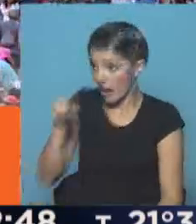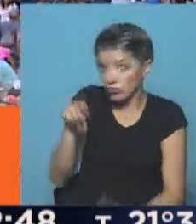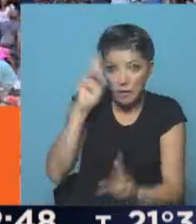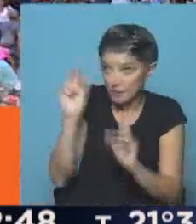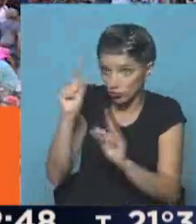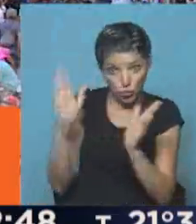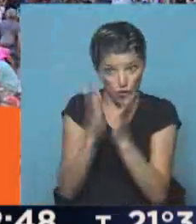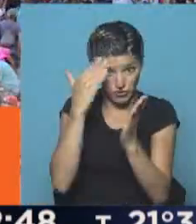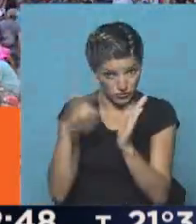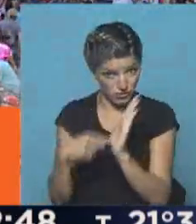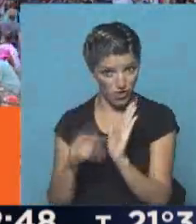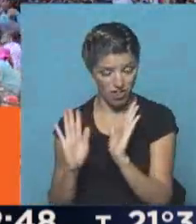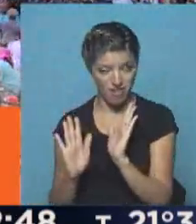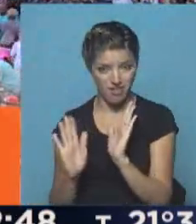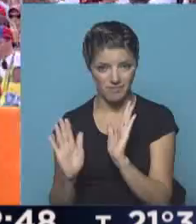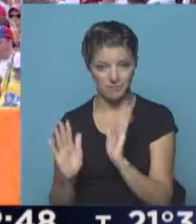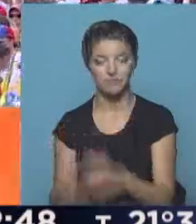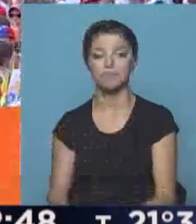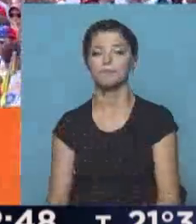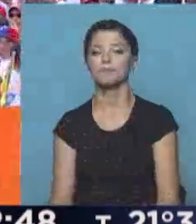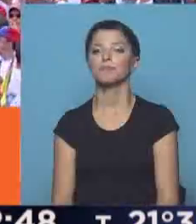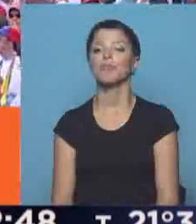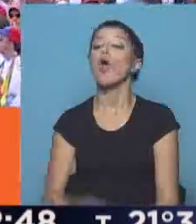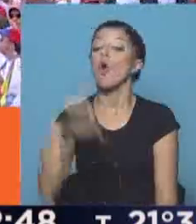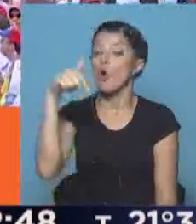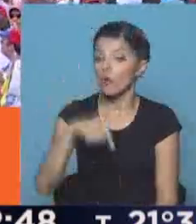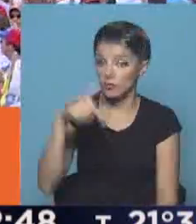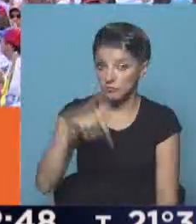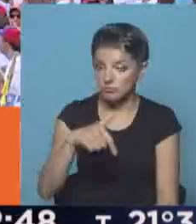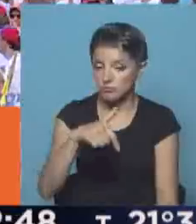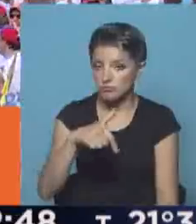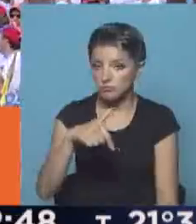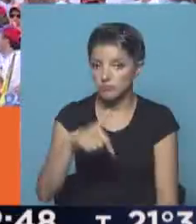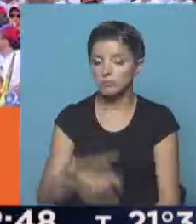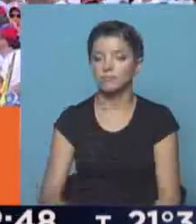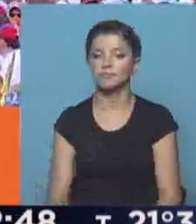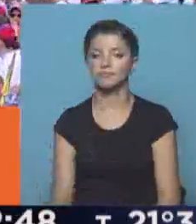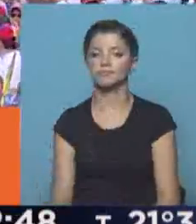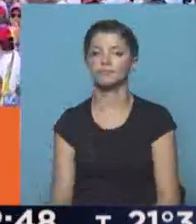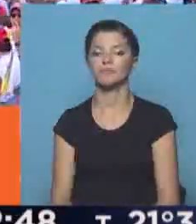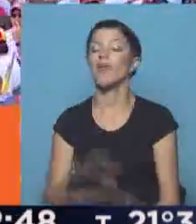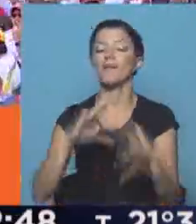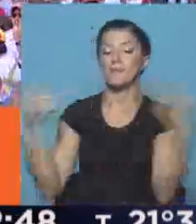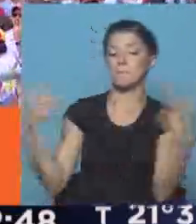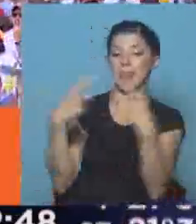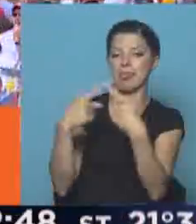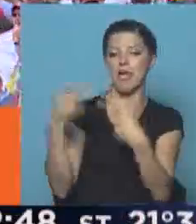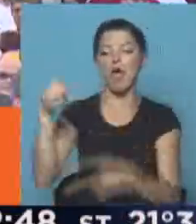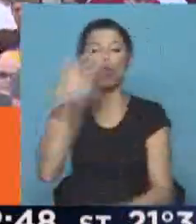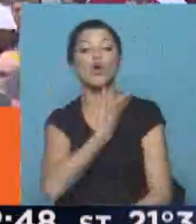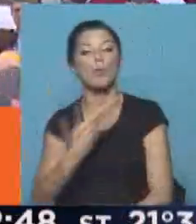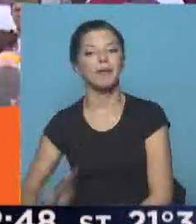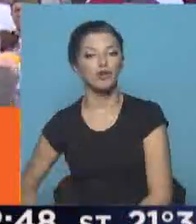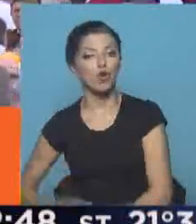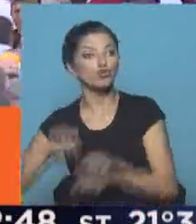existente. Y a lo que hemos llegado en este momento es que, de una manera arbitraria, yo diría, el gobierno suspende